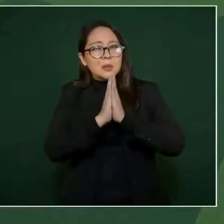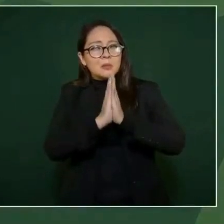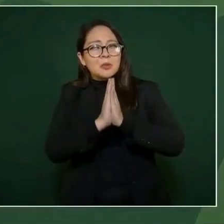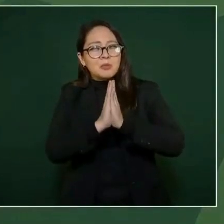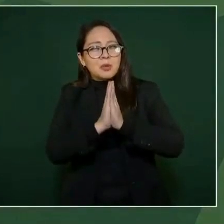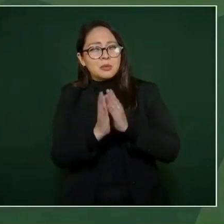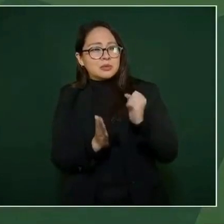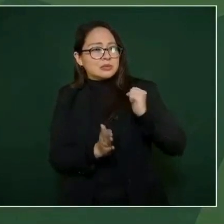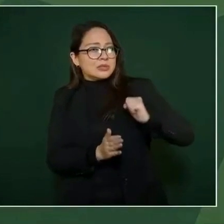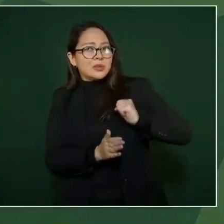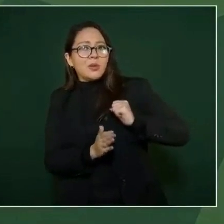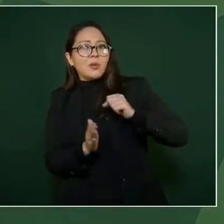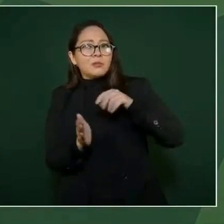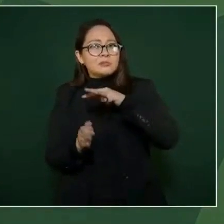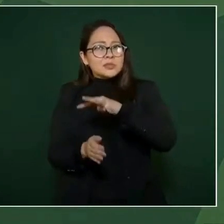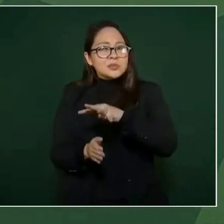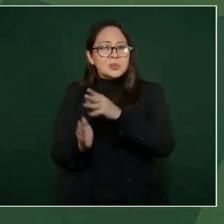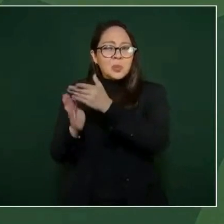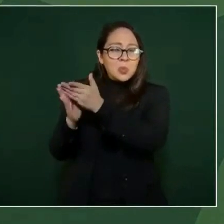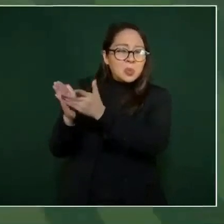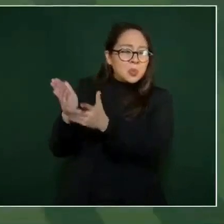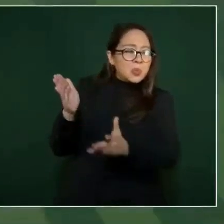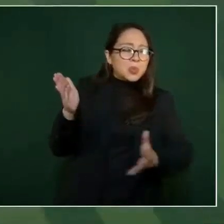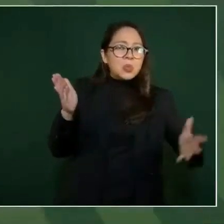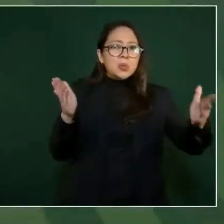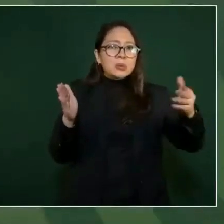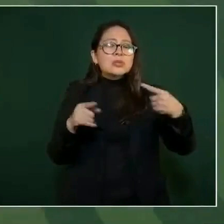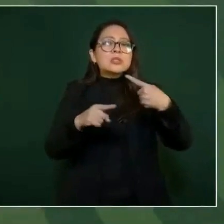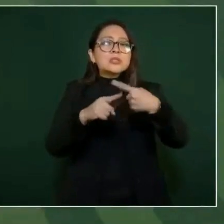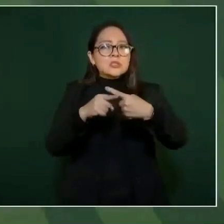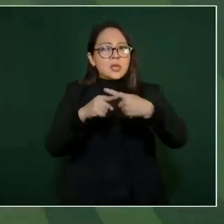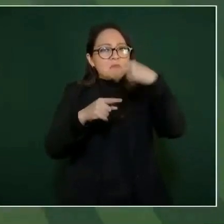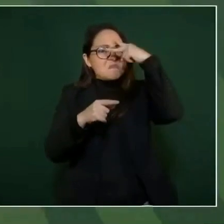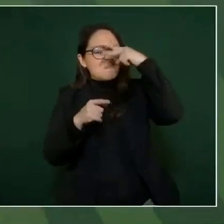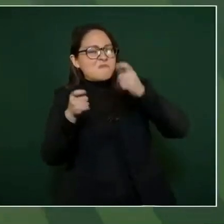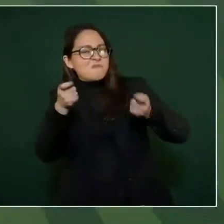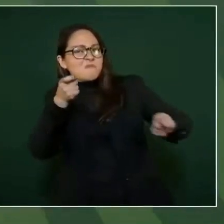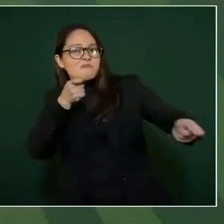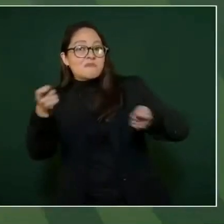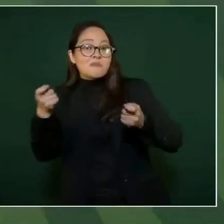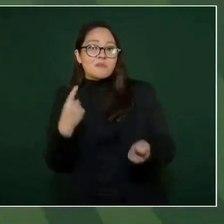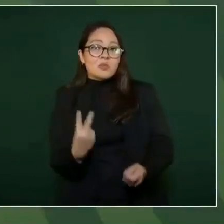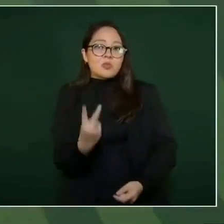México fue de 2 hombres.